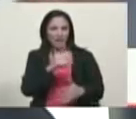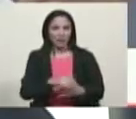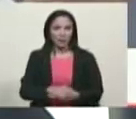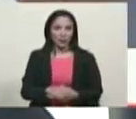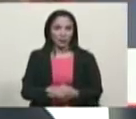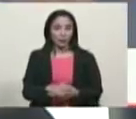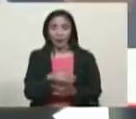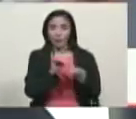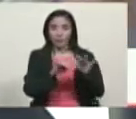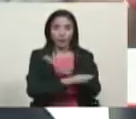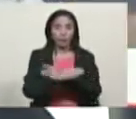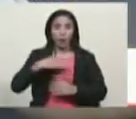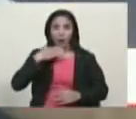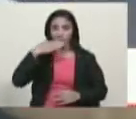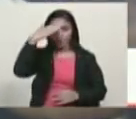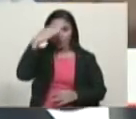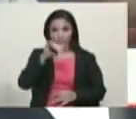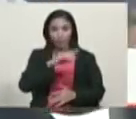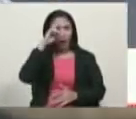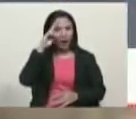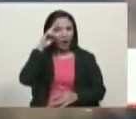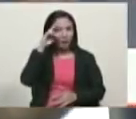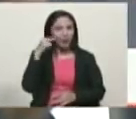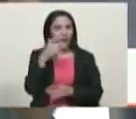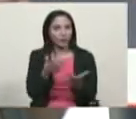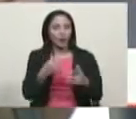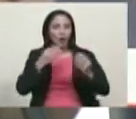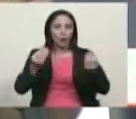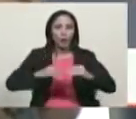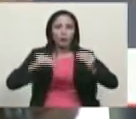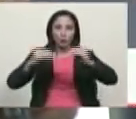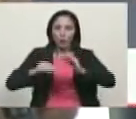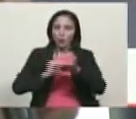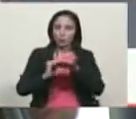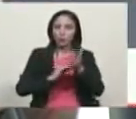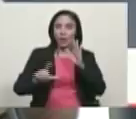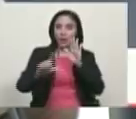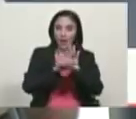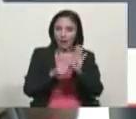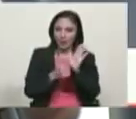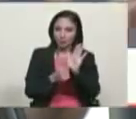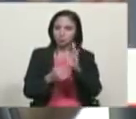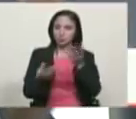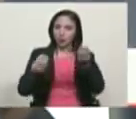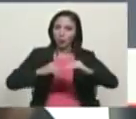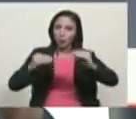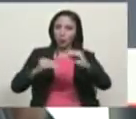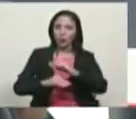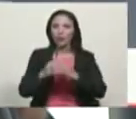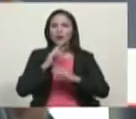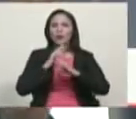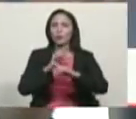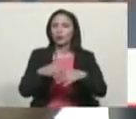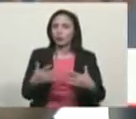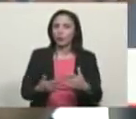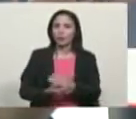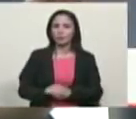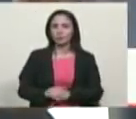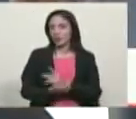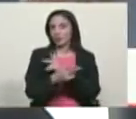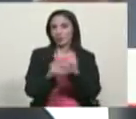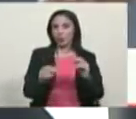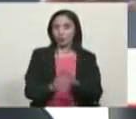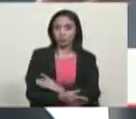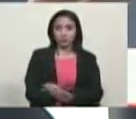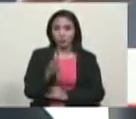hasta Arabia Saudí, se plantean abrir, están en negociaciones para abrir una alegación diplomática. ¿Qué contestaban estos señores? No,